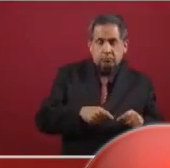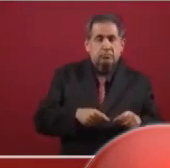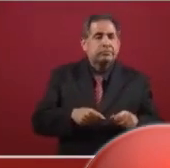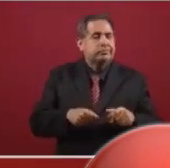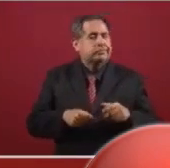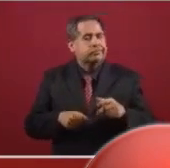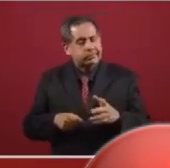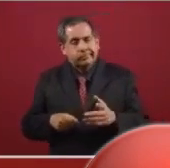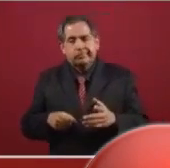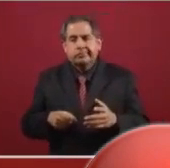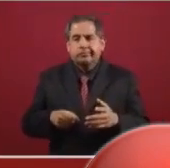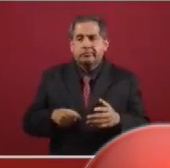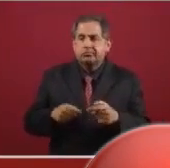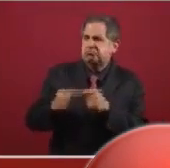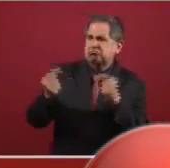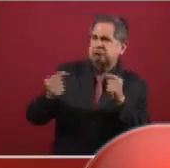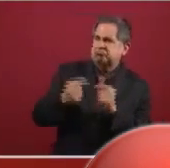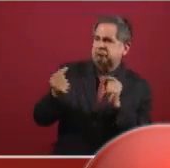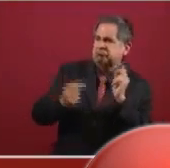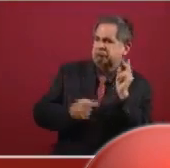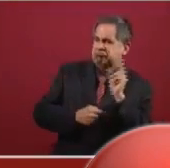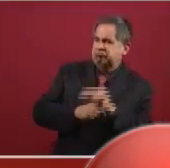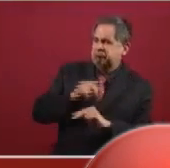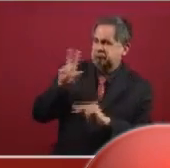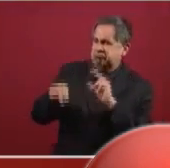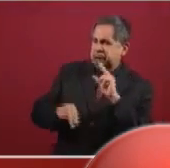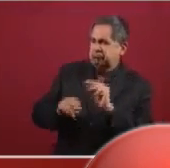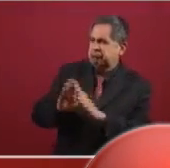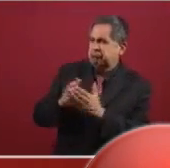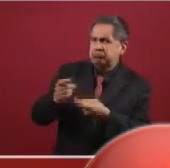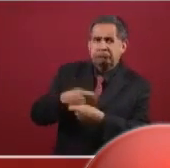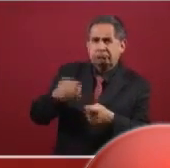estaban opuestos por